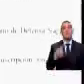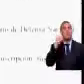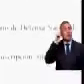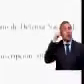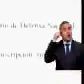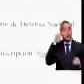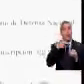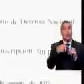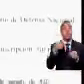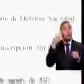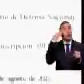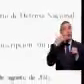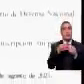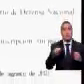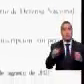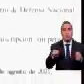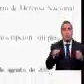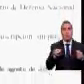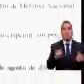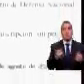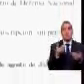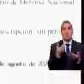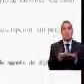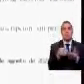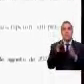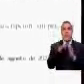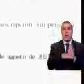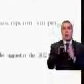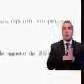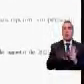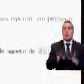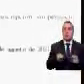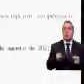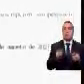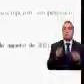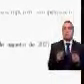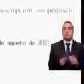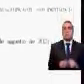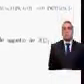La finalidad es optimizar y garantizar el buen uso de los recursos del Estado.